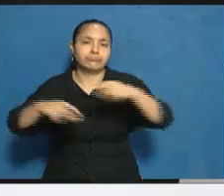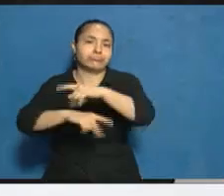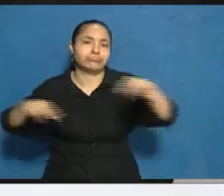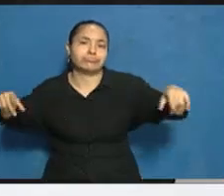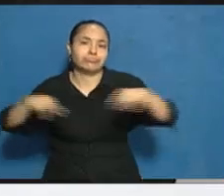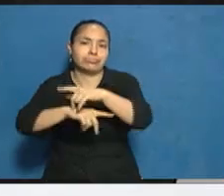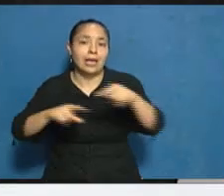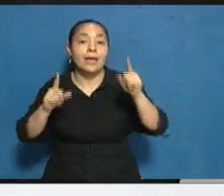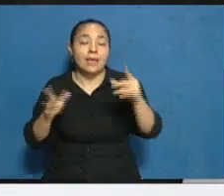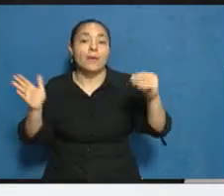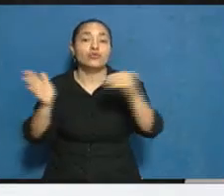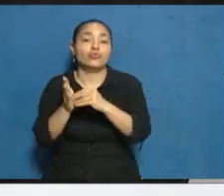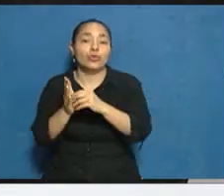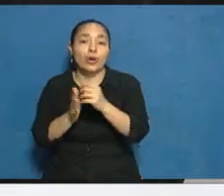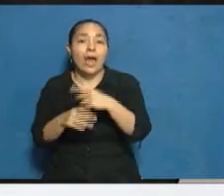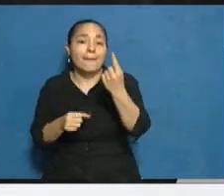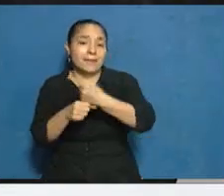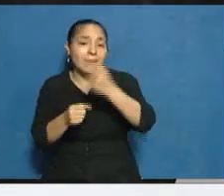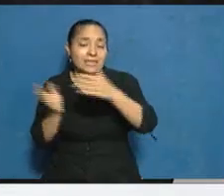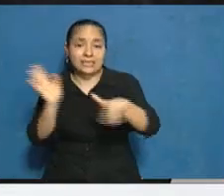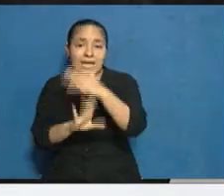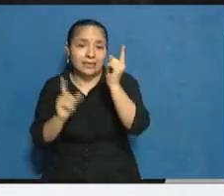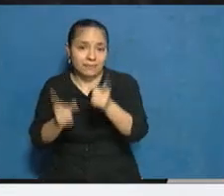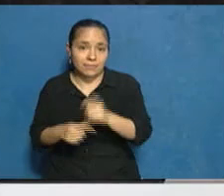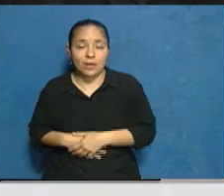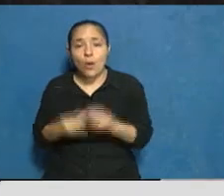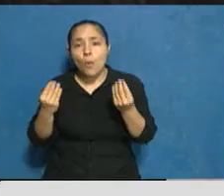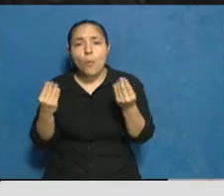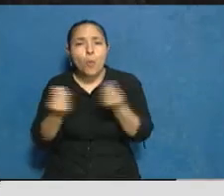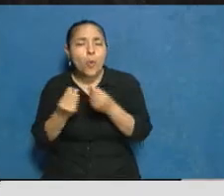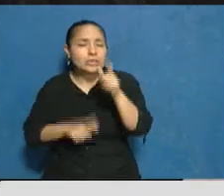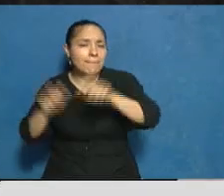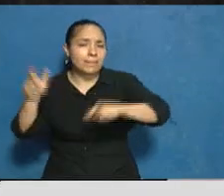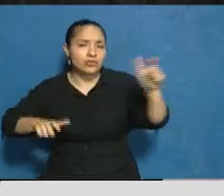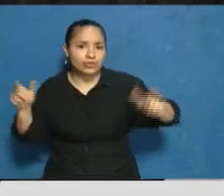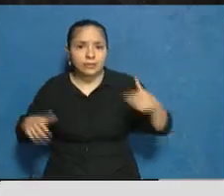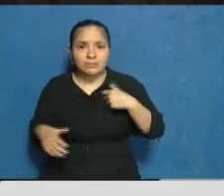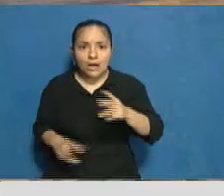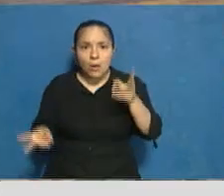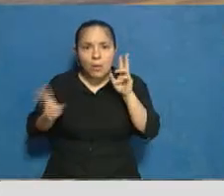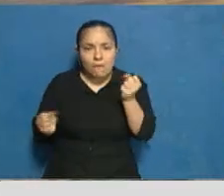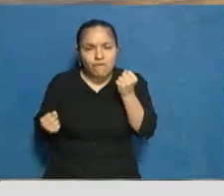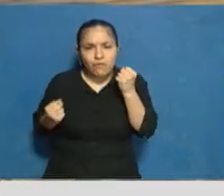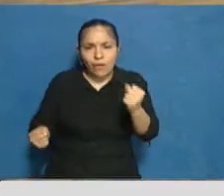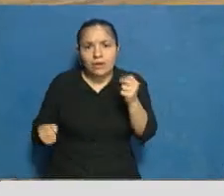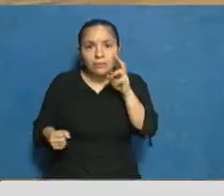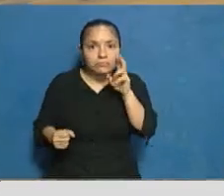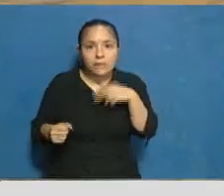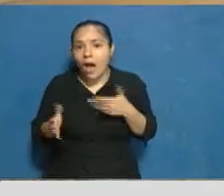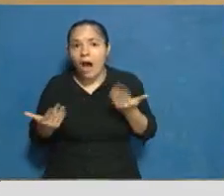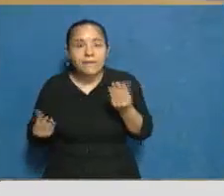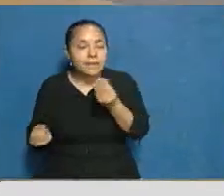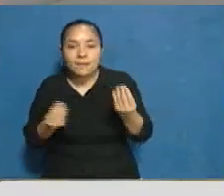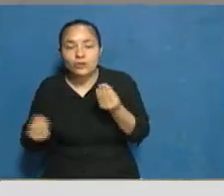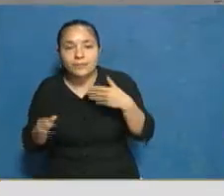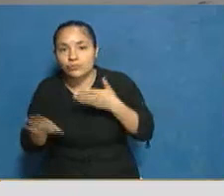sale el turno del nivel primario. Había mucho movimiento de gente y se sintió un ruido fuerte y ahí es cuando salimos a